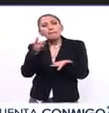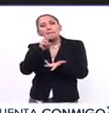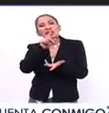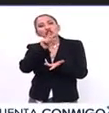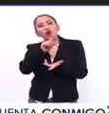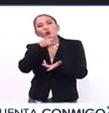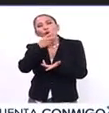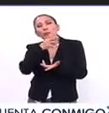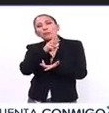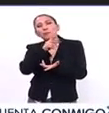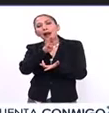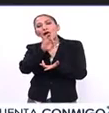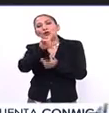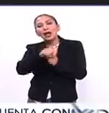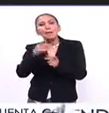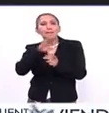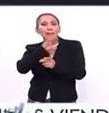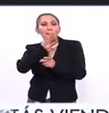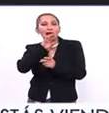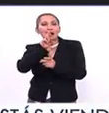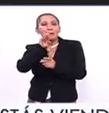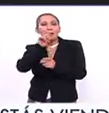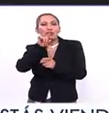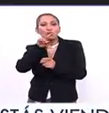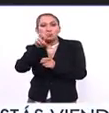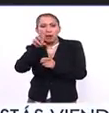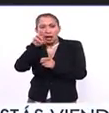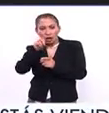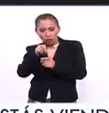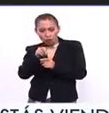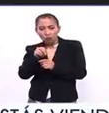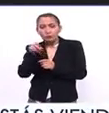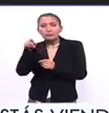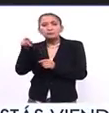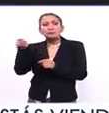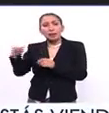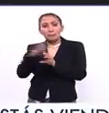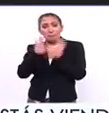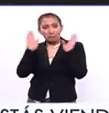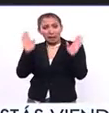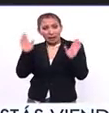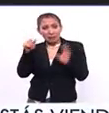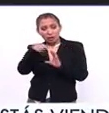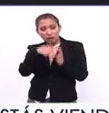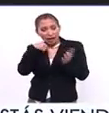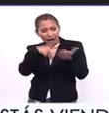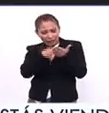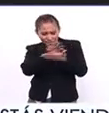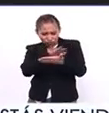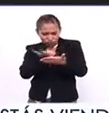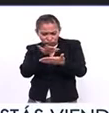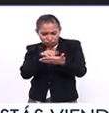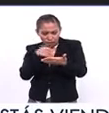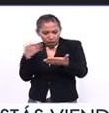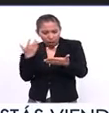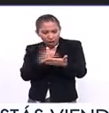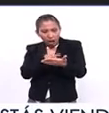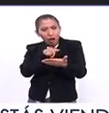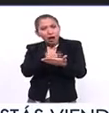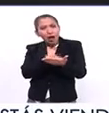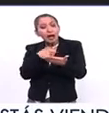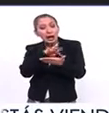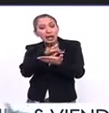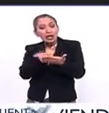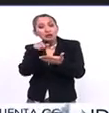Oscar Domínguez, con la mamá de Remedios Varo. Pero creo que la gran maravilla de leer estas cartas es que